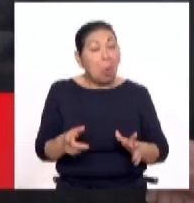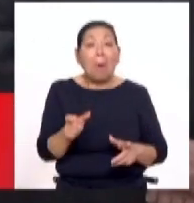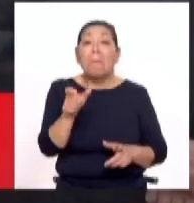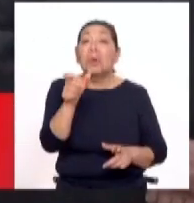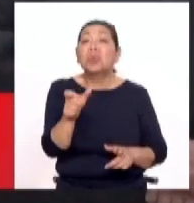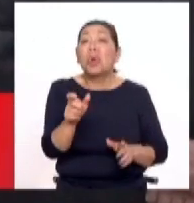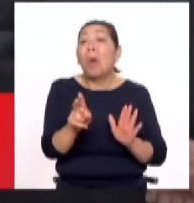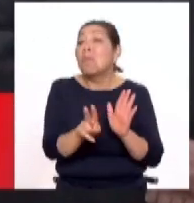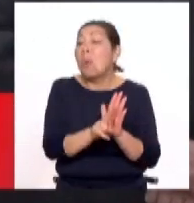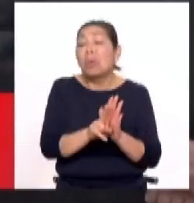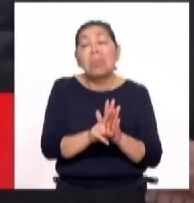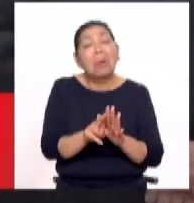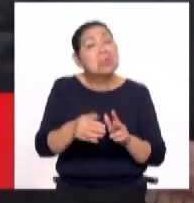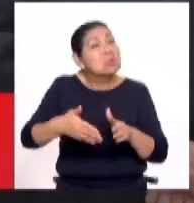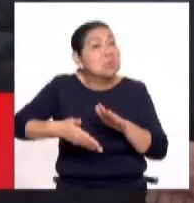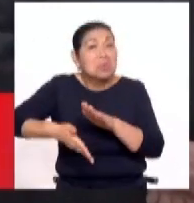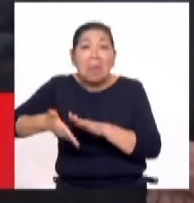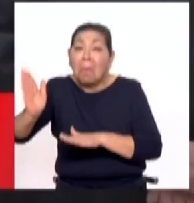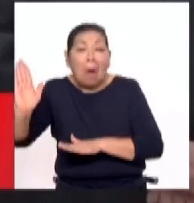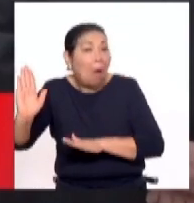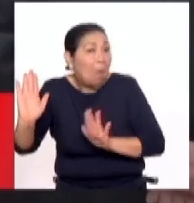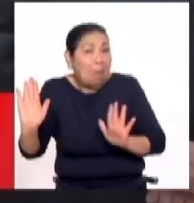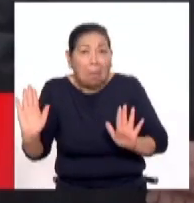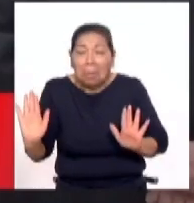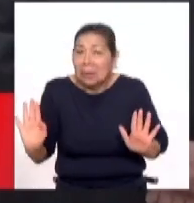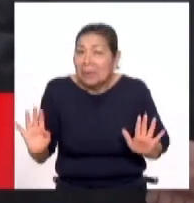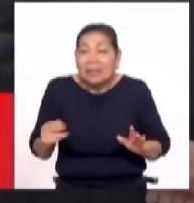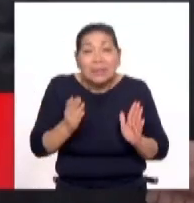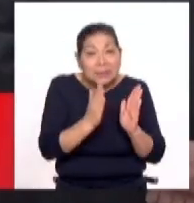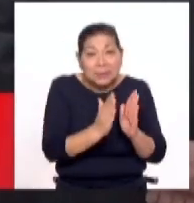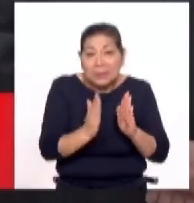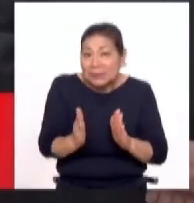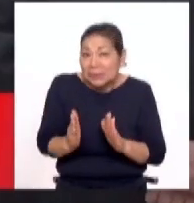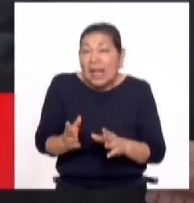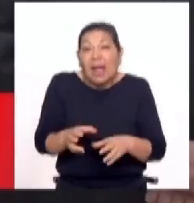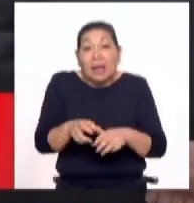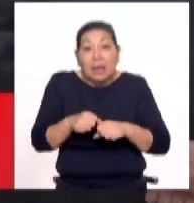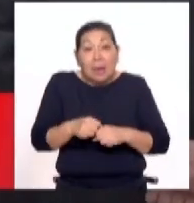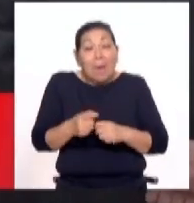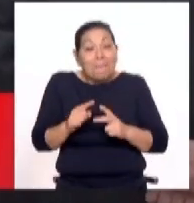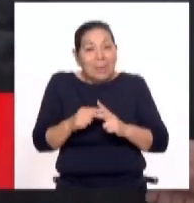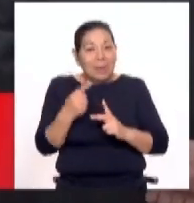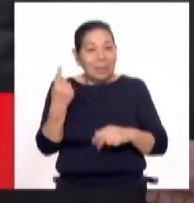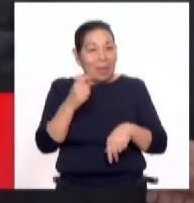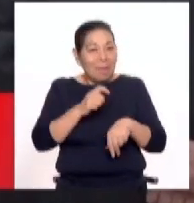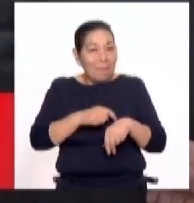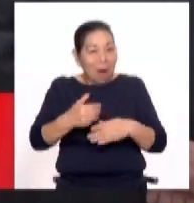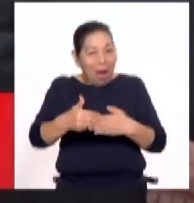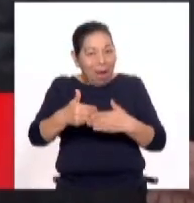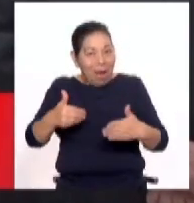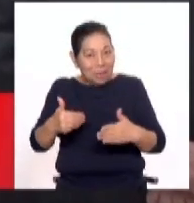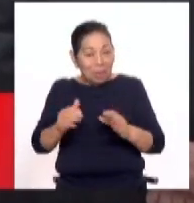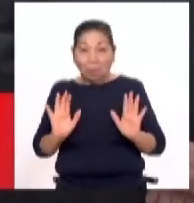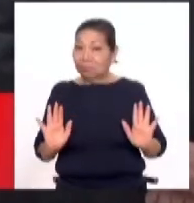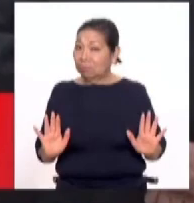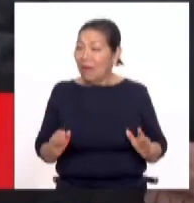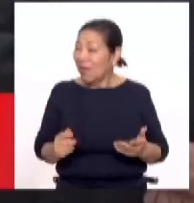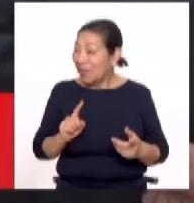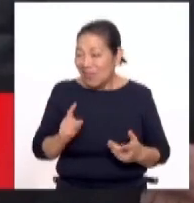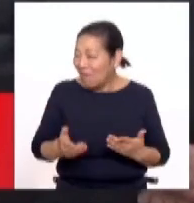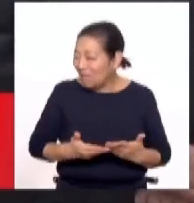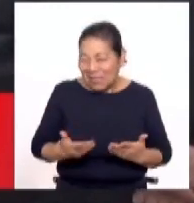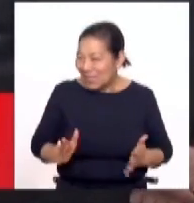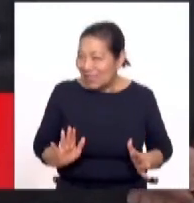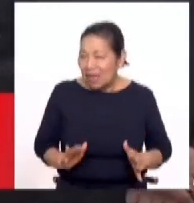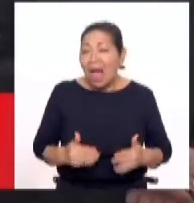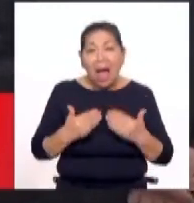voluntario es importante porque creo que el efecto de las medidas que se han tomado desde un primer momento, que tampoco ha sido fácil, y